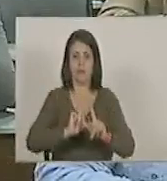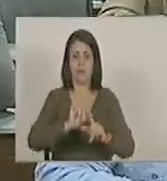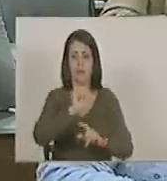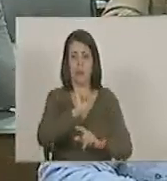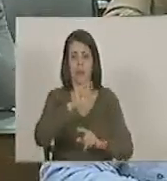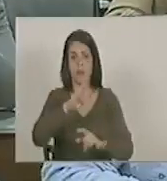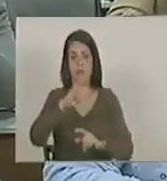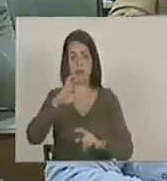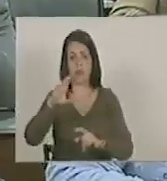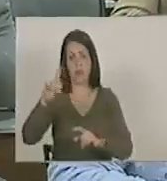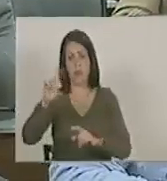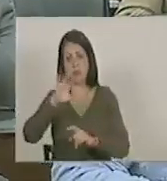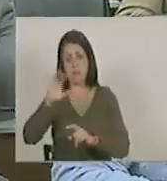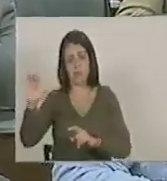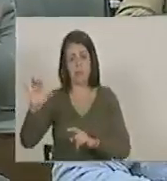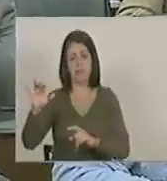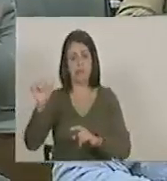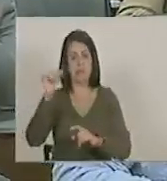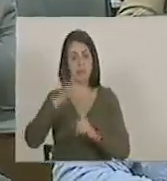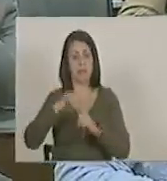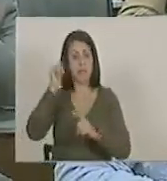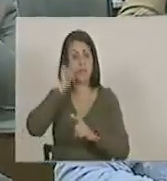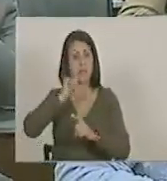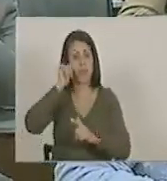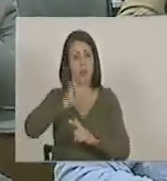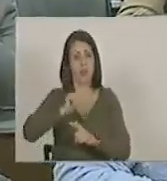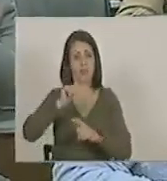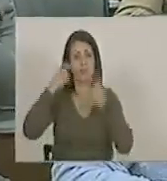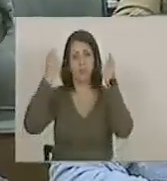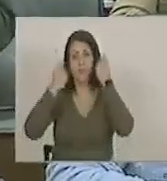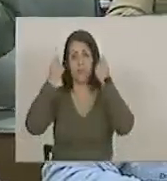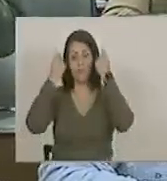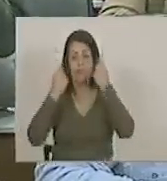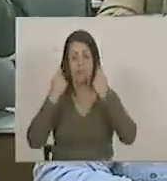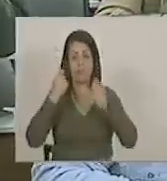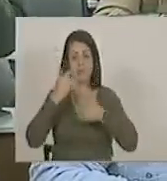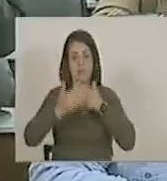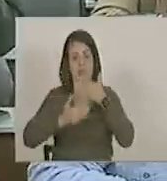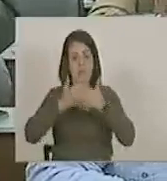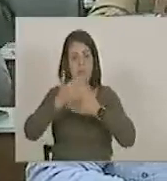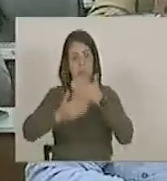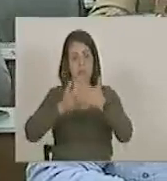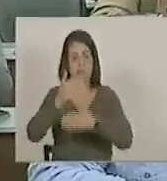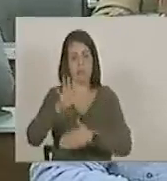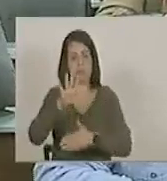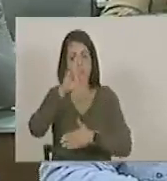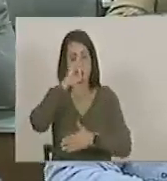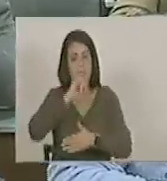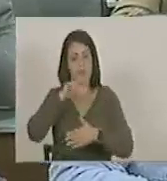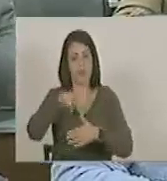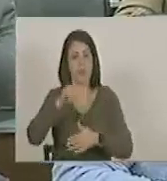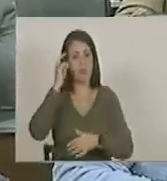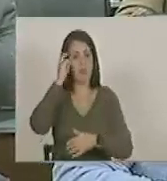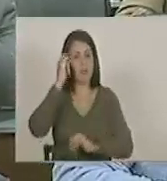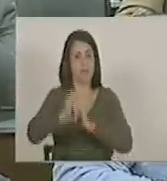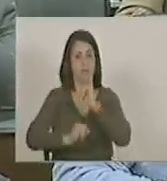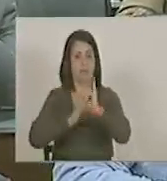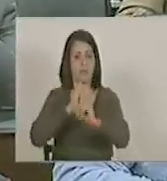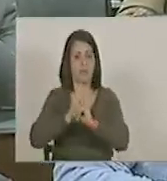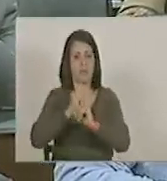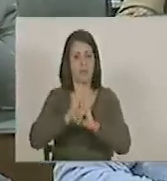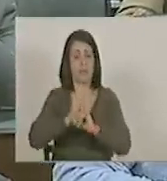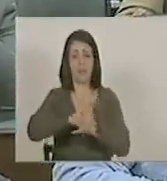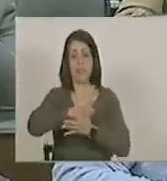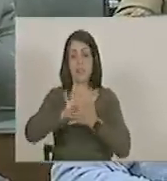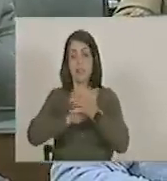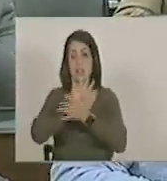para todos. El sábado se celebró, como viene ocurriendo desde hace 5 años, el Día Internacional de la